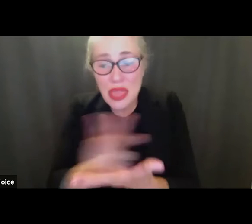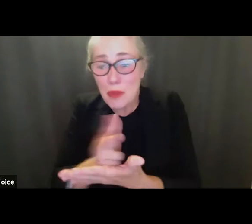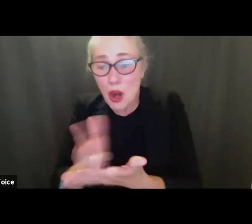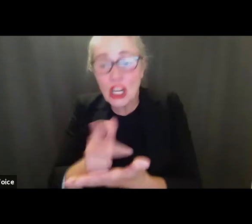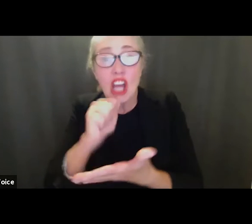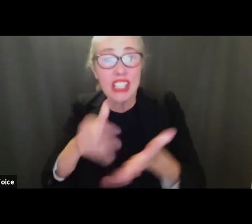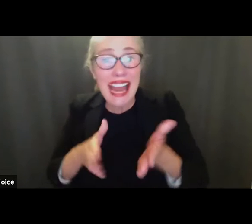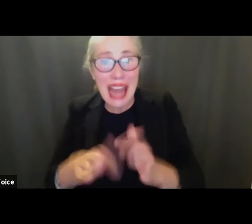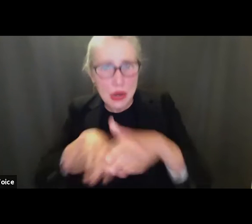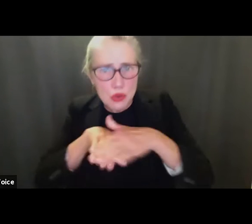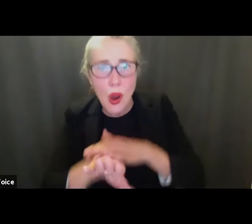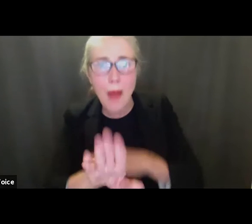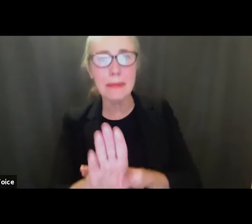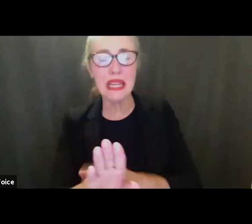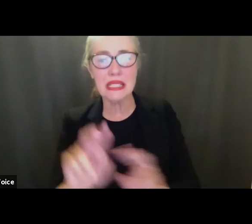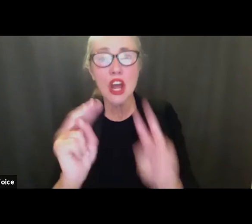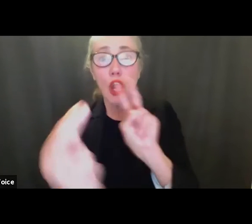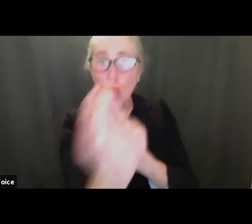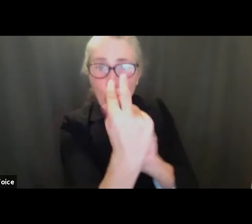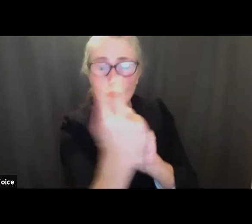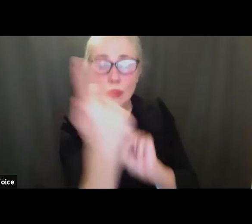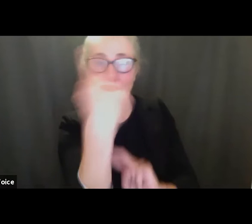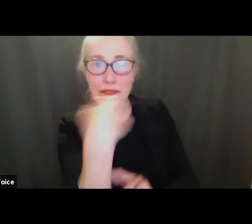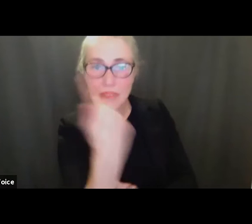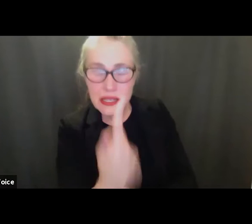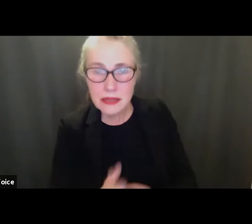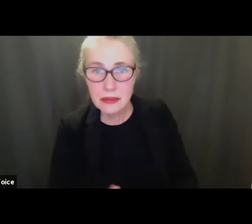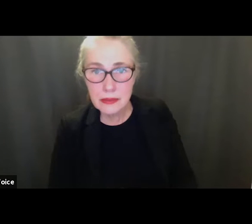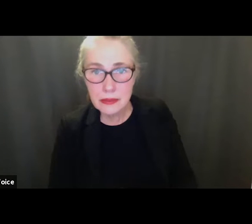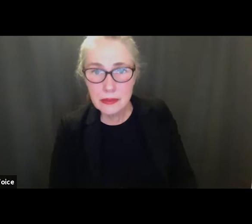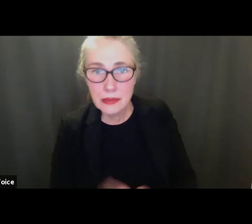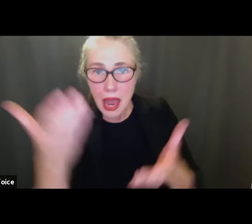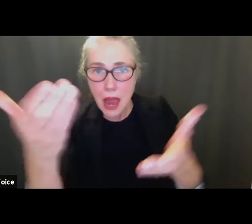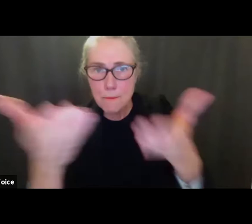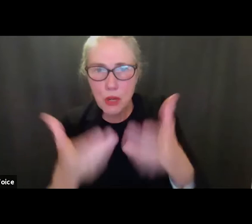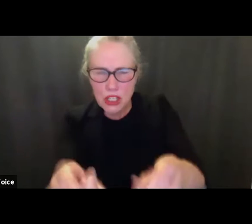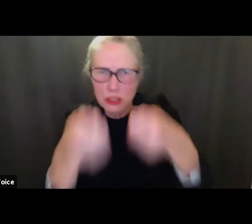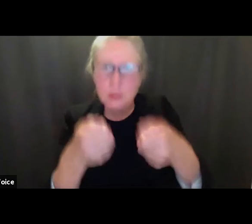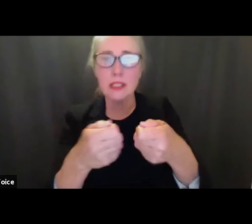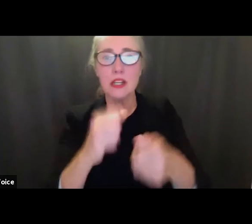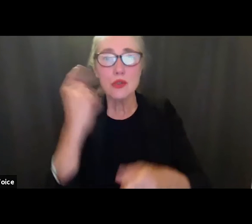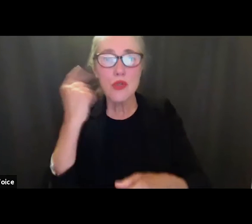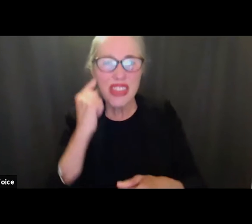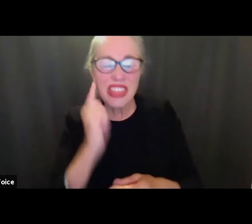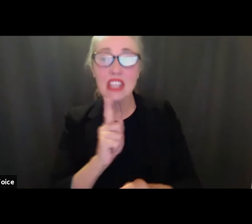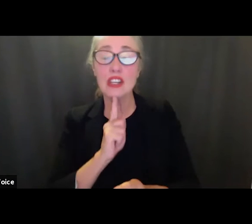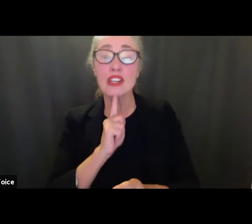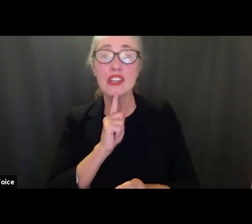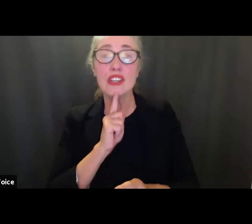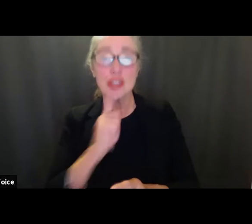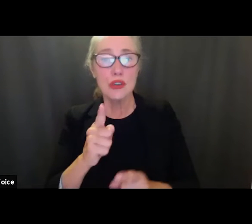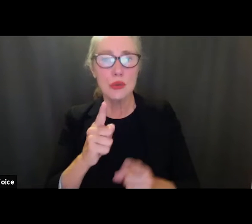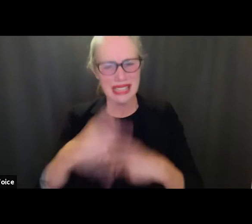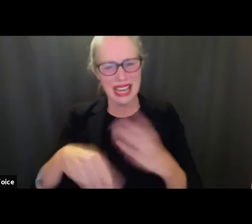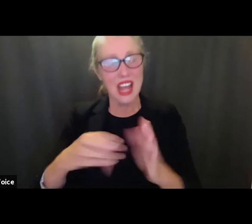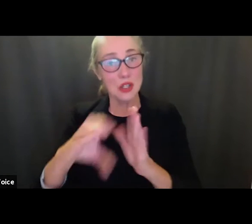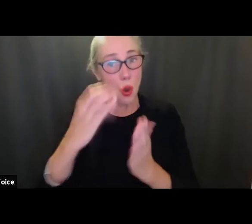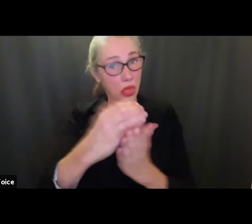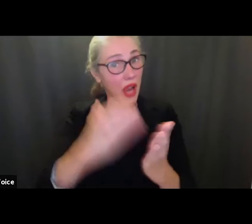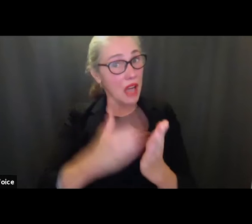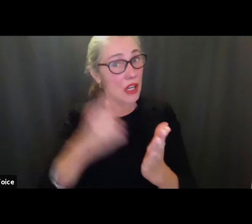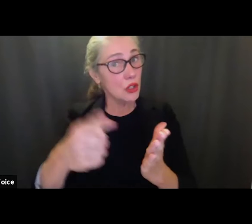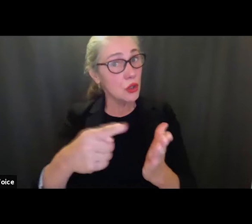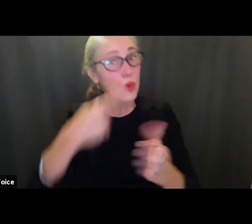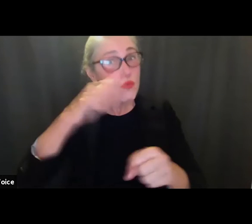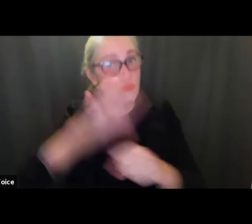tan fuera de la realidad. Tal vez es porque estamos acá en el estacionamiento, que no podemos estar ahí con ustedes y mirarlos a la